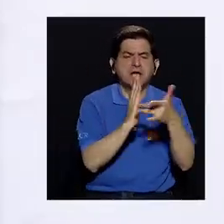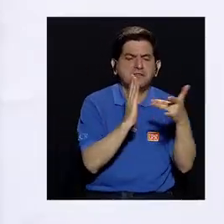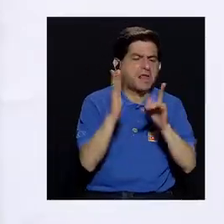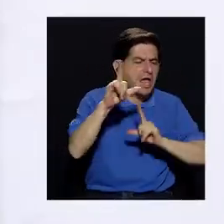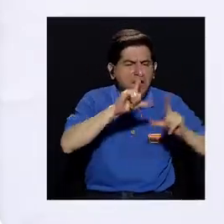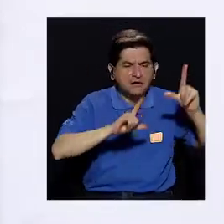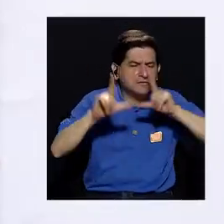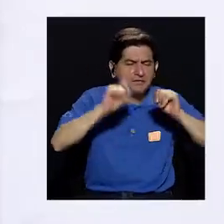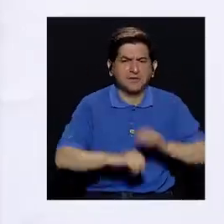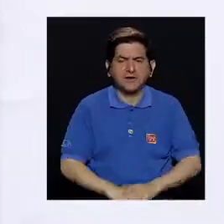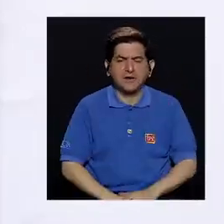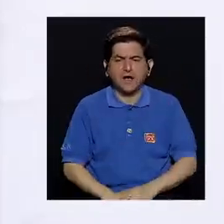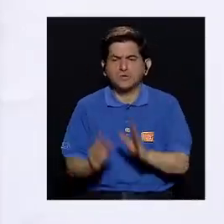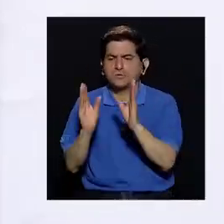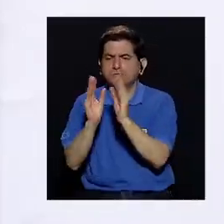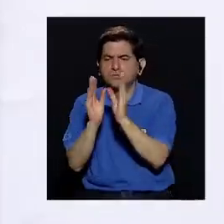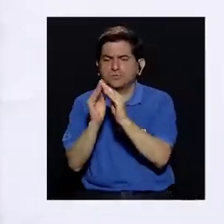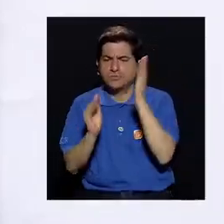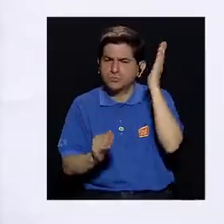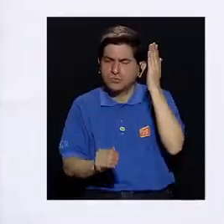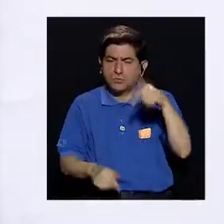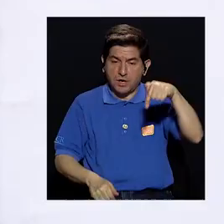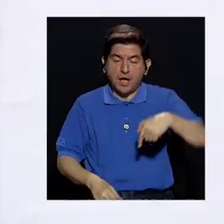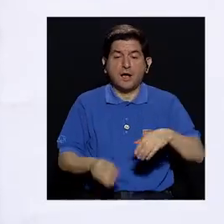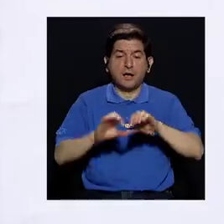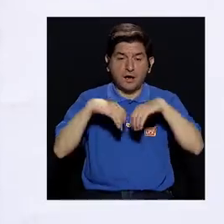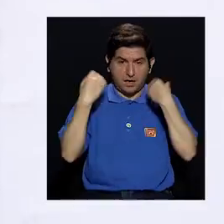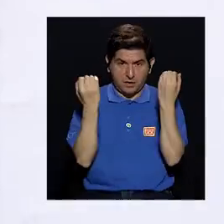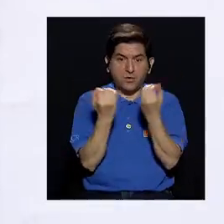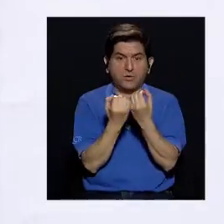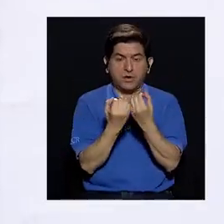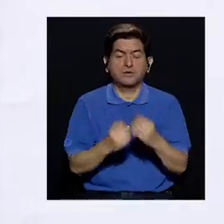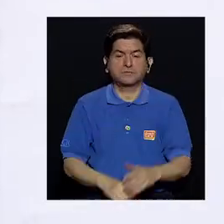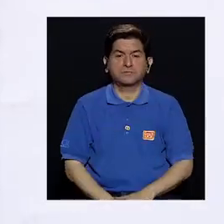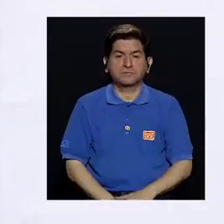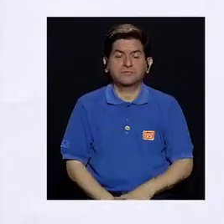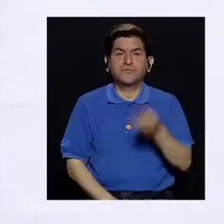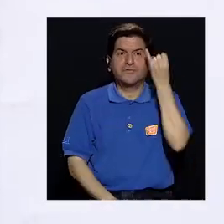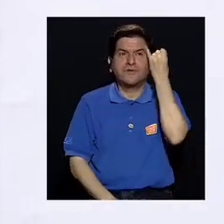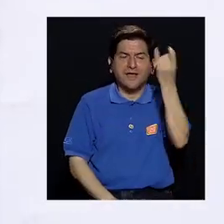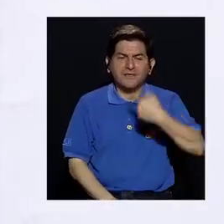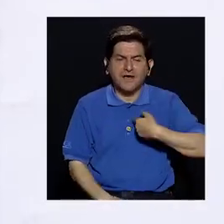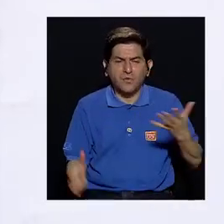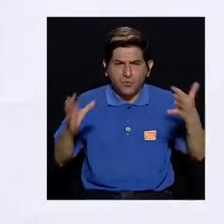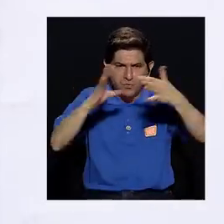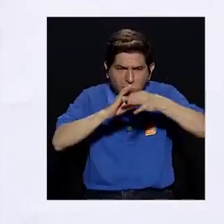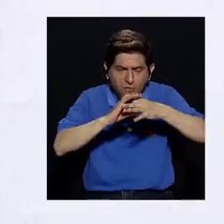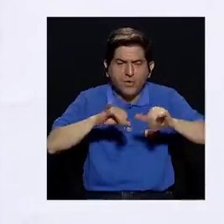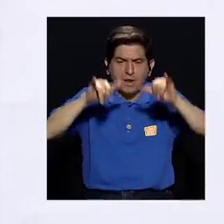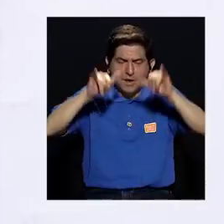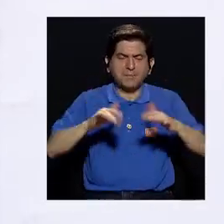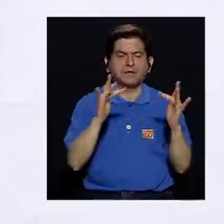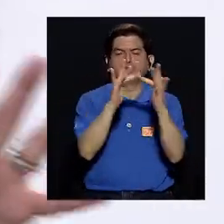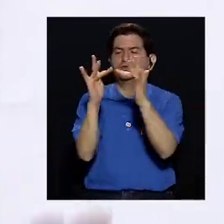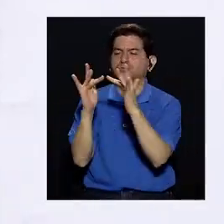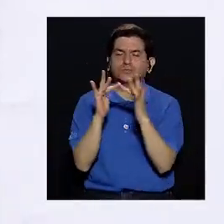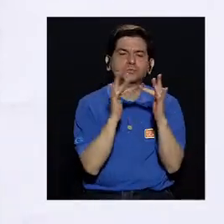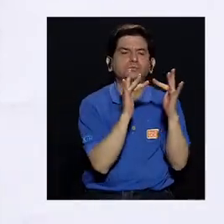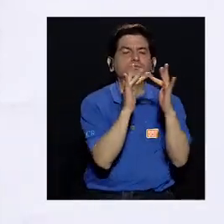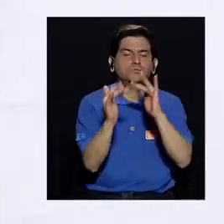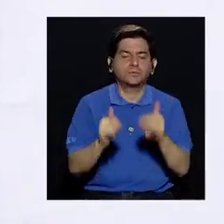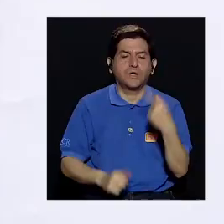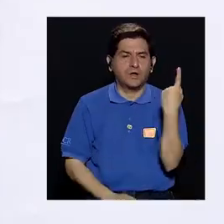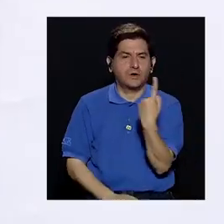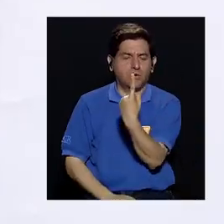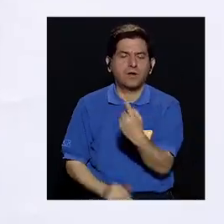técnicas de laboratorio sin posibles como los que hemos organizado últimamente en pimientos la idea es que uno coordine y mantenernos en contacto